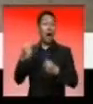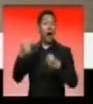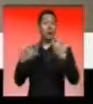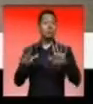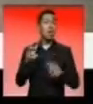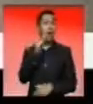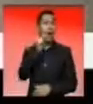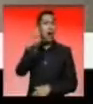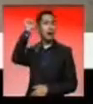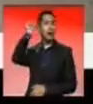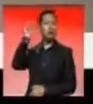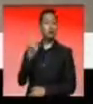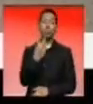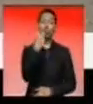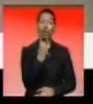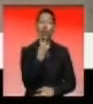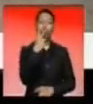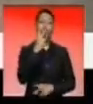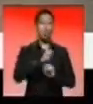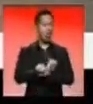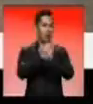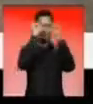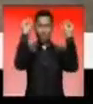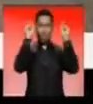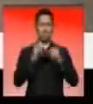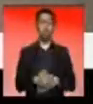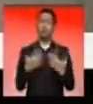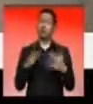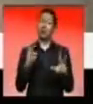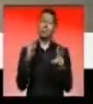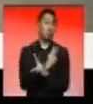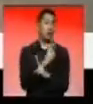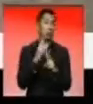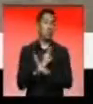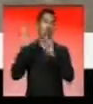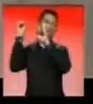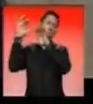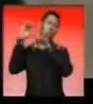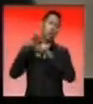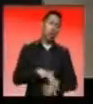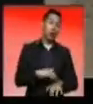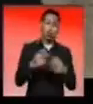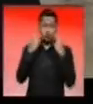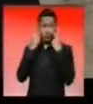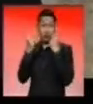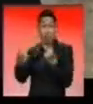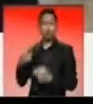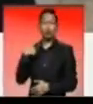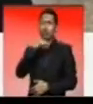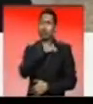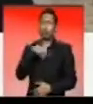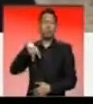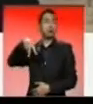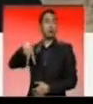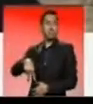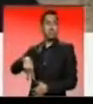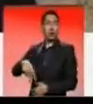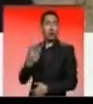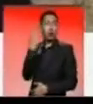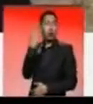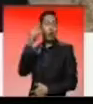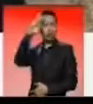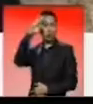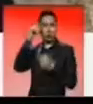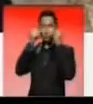día de ayer a las 12 del día, ya que es muy peligroso, ¿no? Estamos, como usted puede visualizar, estamos parados aquí los dos efectivos,